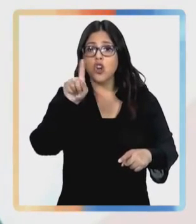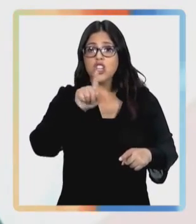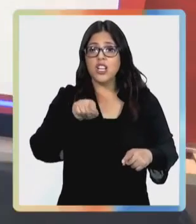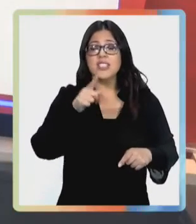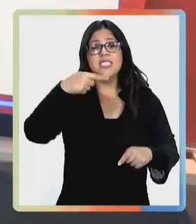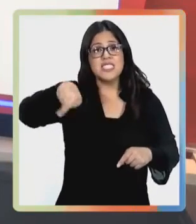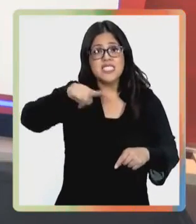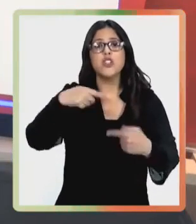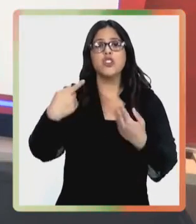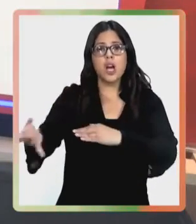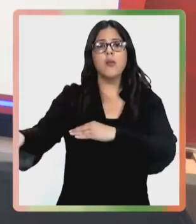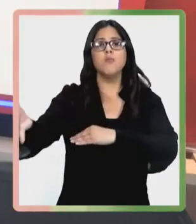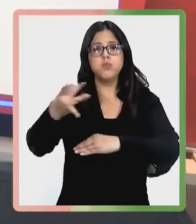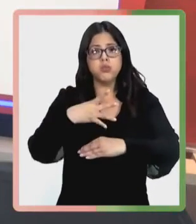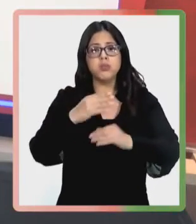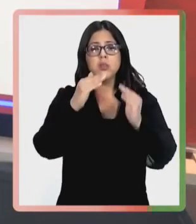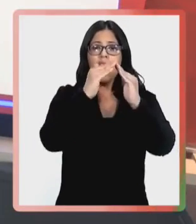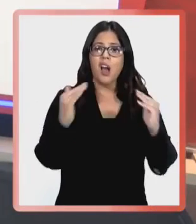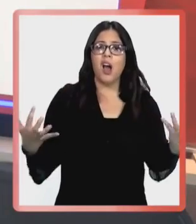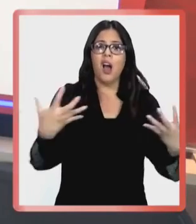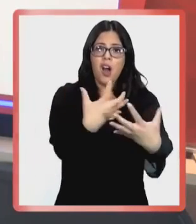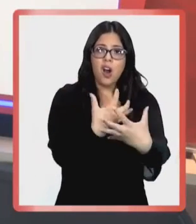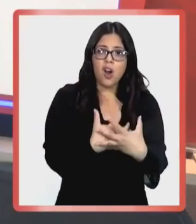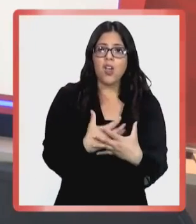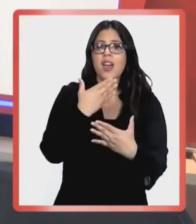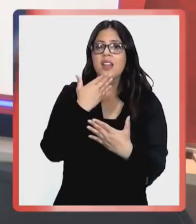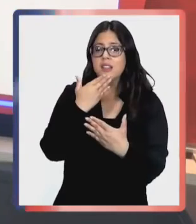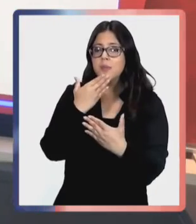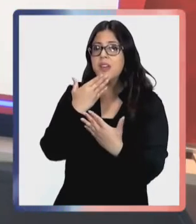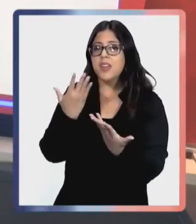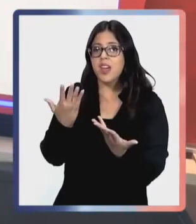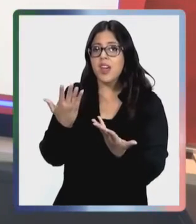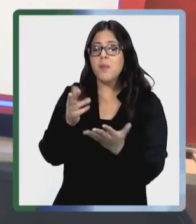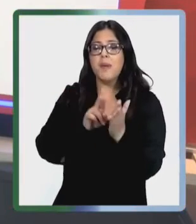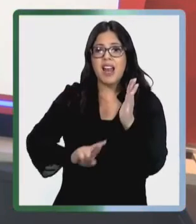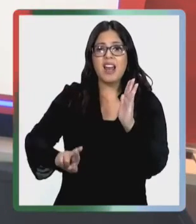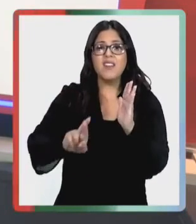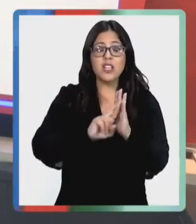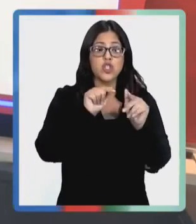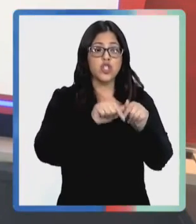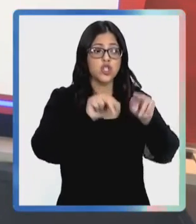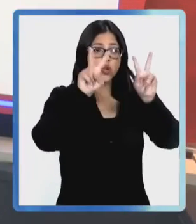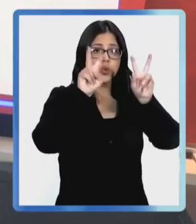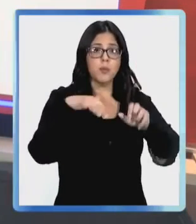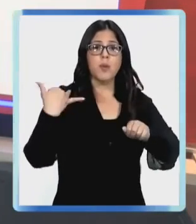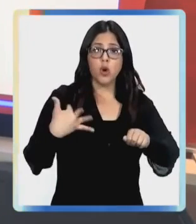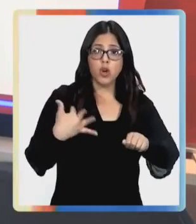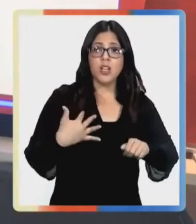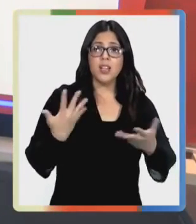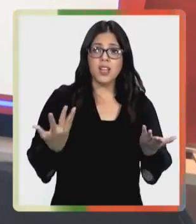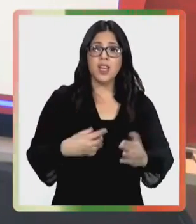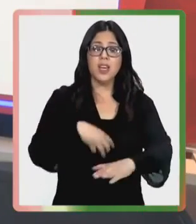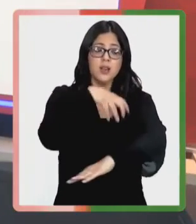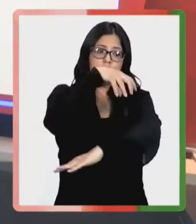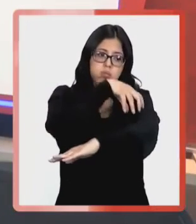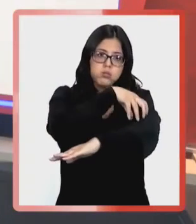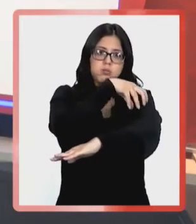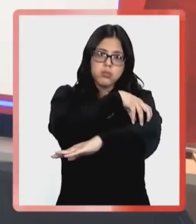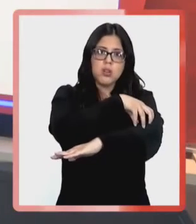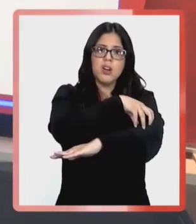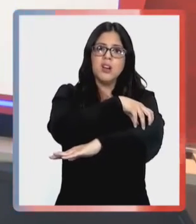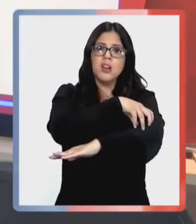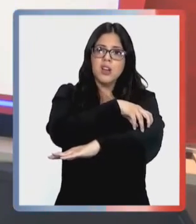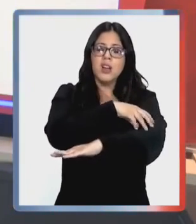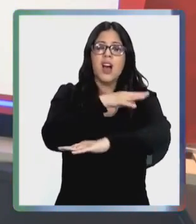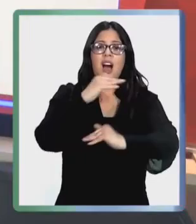también a nuestra casa acogida para que puedan tener sus tratamientos, que ese es otro de los grandes temas, con la centralización de los tratamientos, que implica que